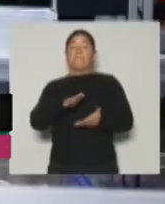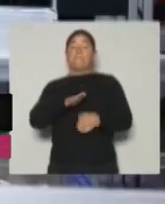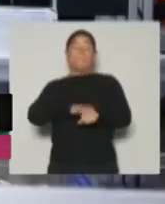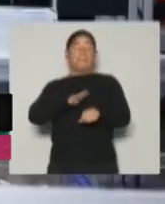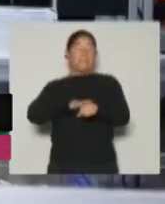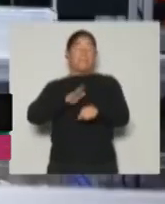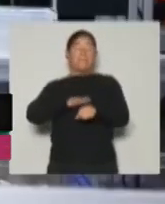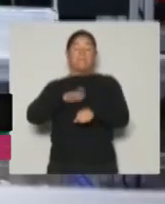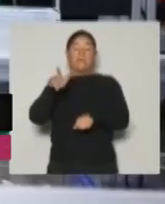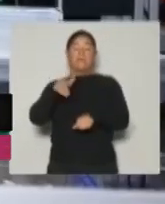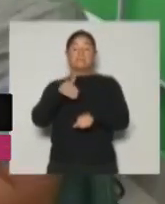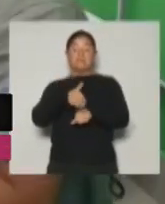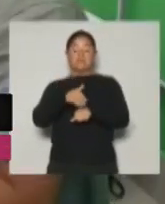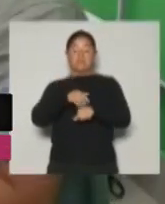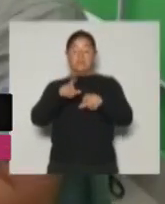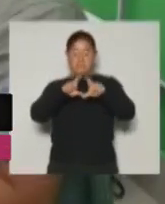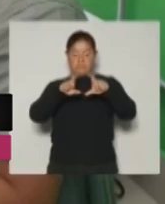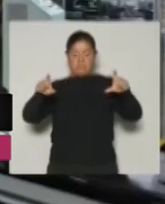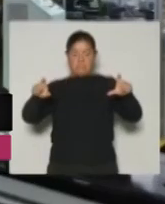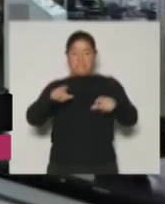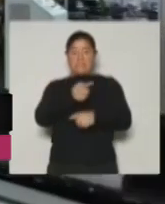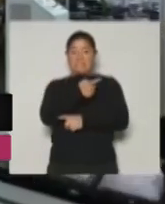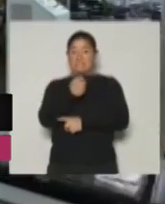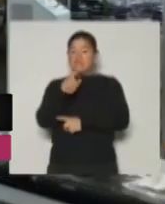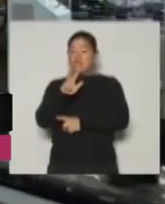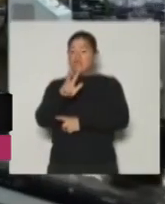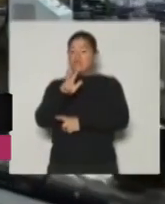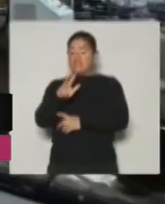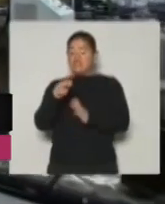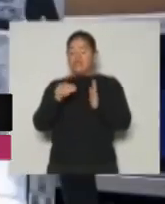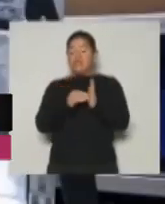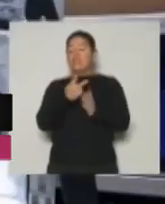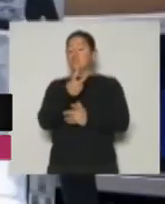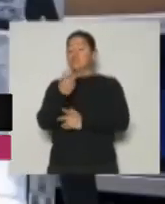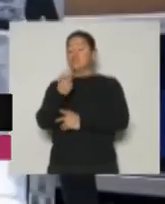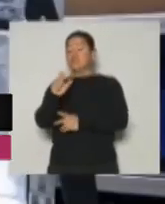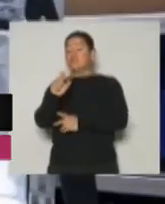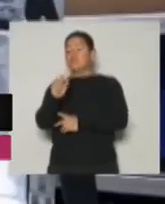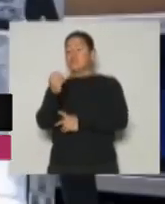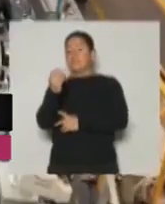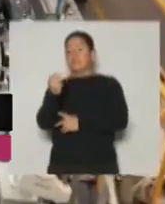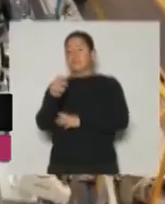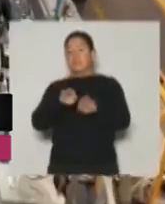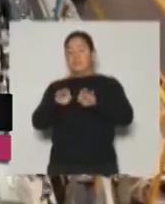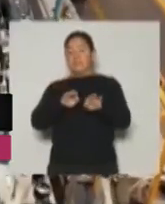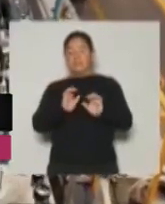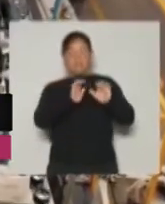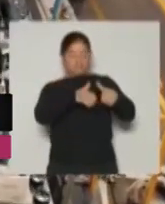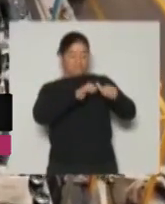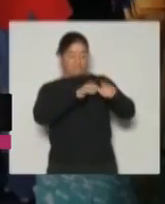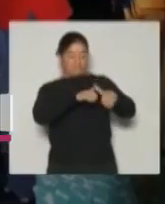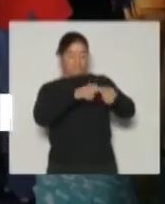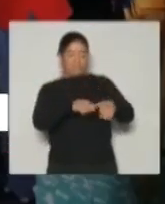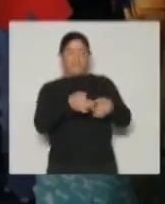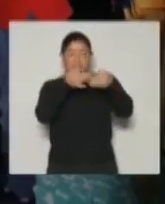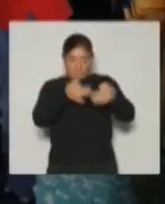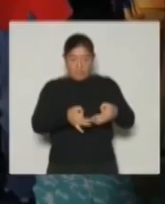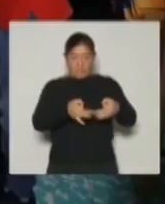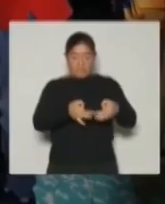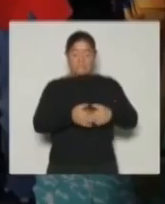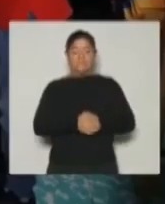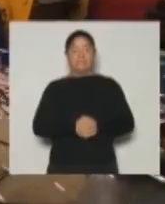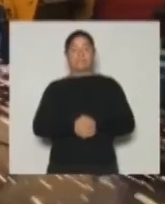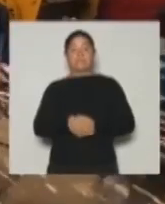histórica de 118,22 empleos formales en 2024